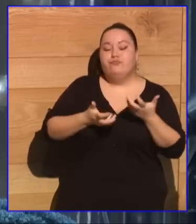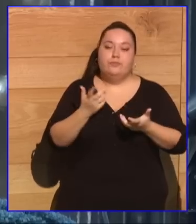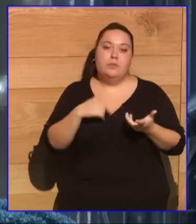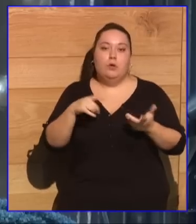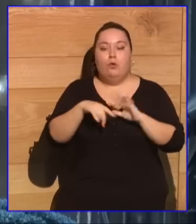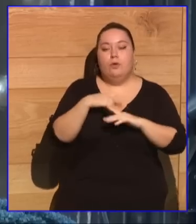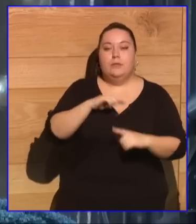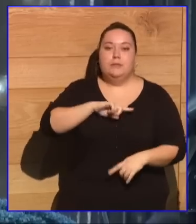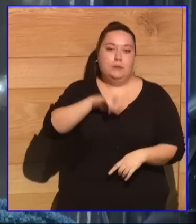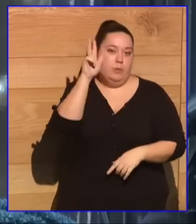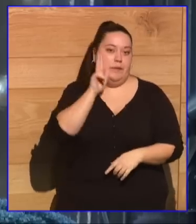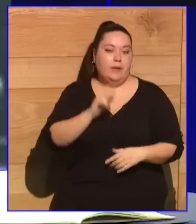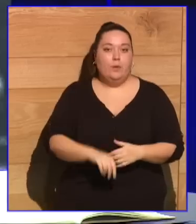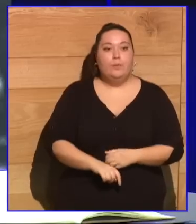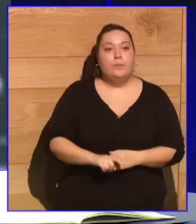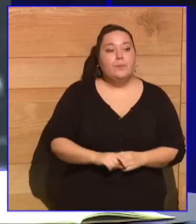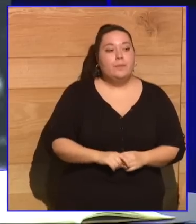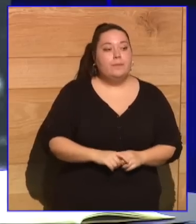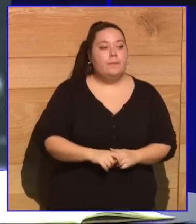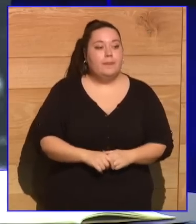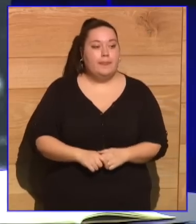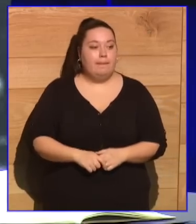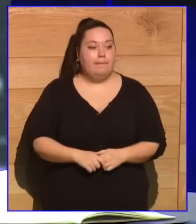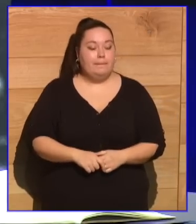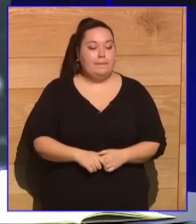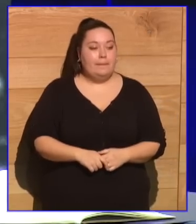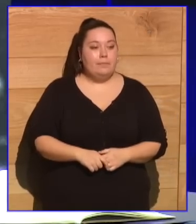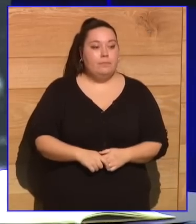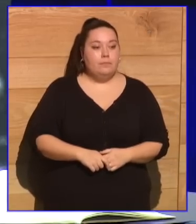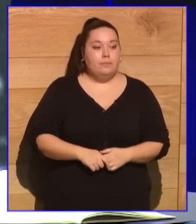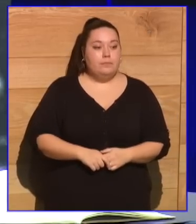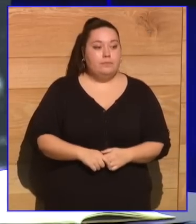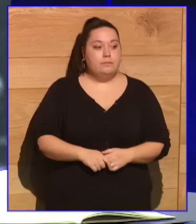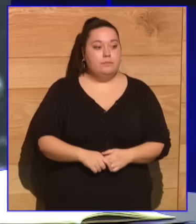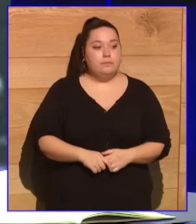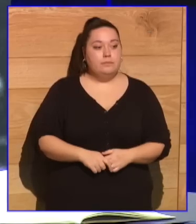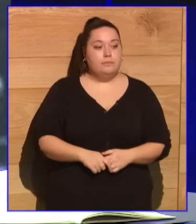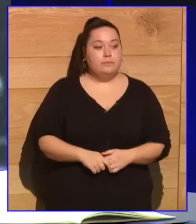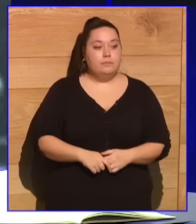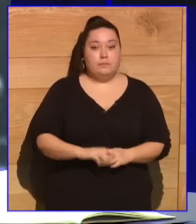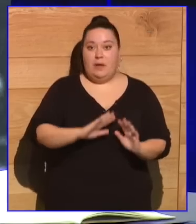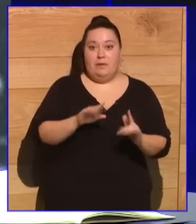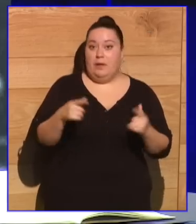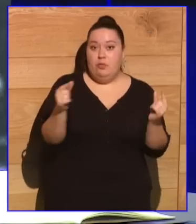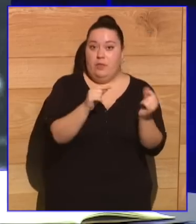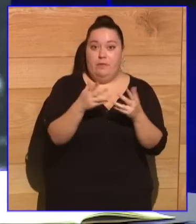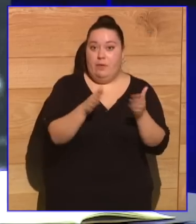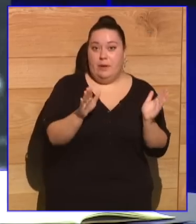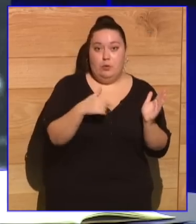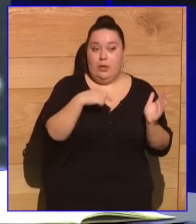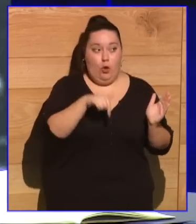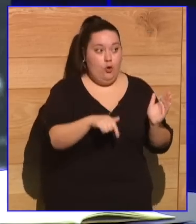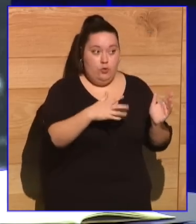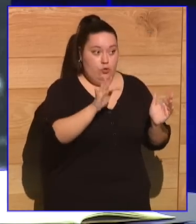otra. Bueno, el caso es que cuando tratan de ordenar todo esto, al final Juan quería Sale, abrir un al final debate sale. que no era hoy,